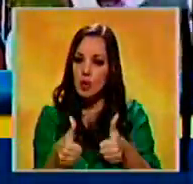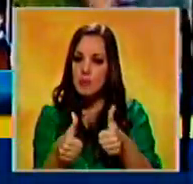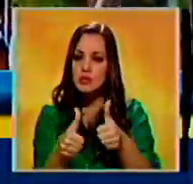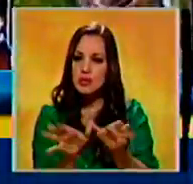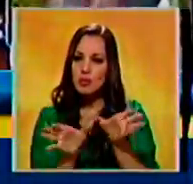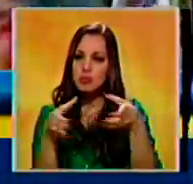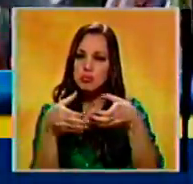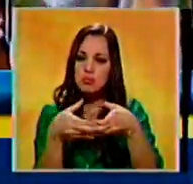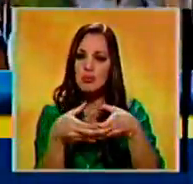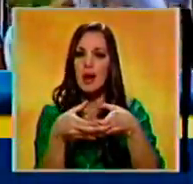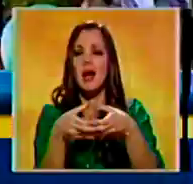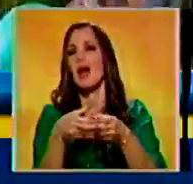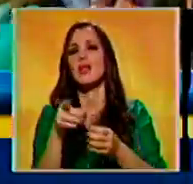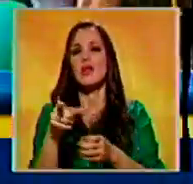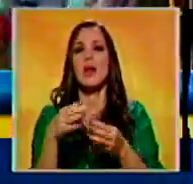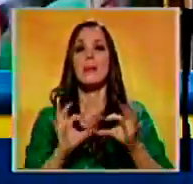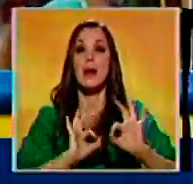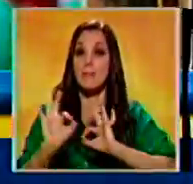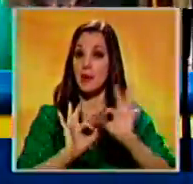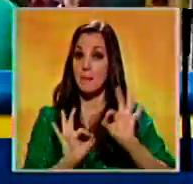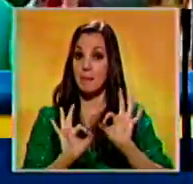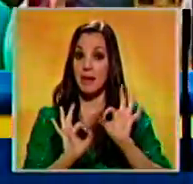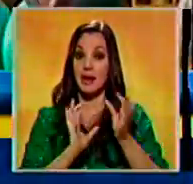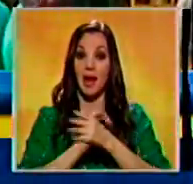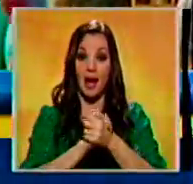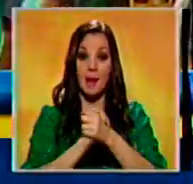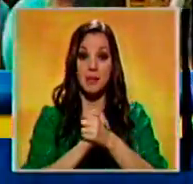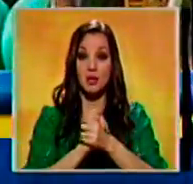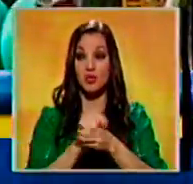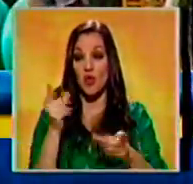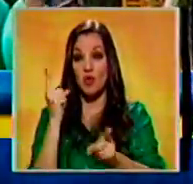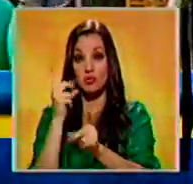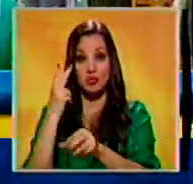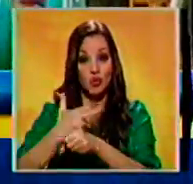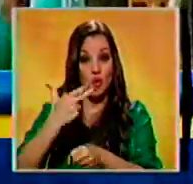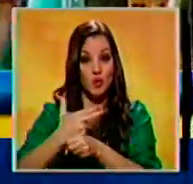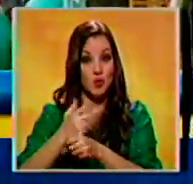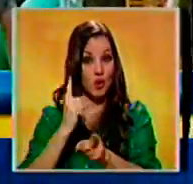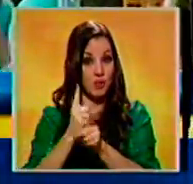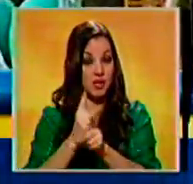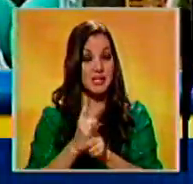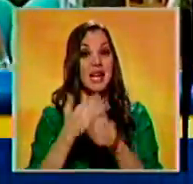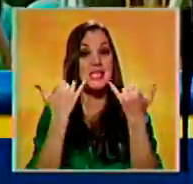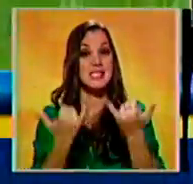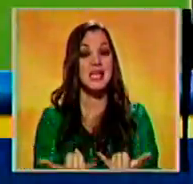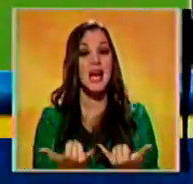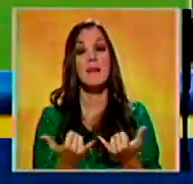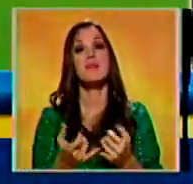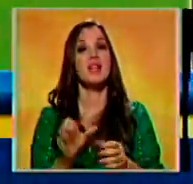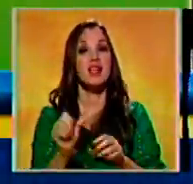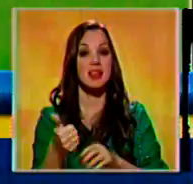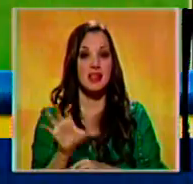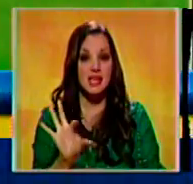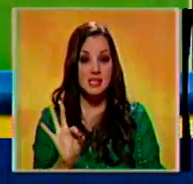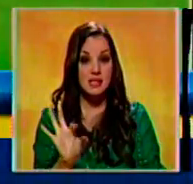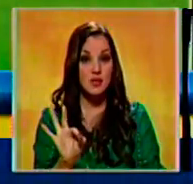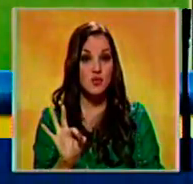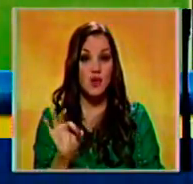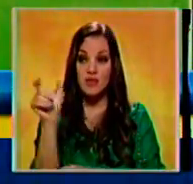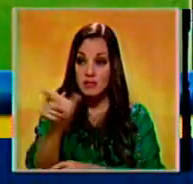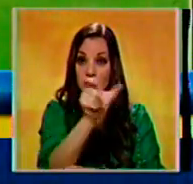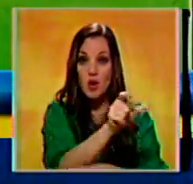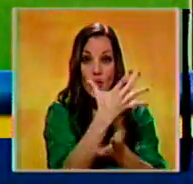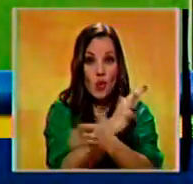Carolina para preparar el amistoso que disputará este miércoles ante Honduras. En total fueron 19 los jugadores que estiraron los músculos bajo las